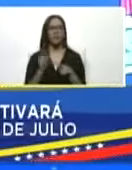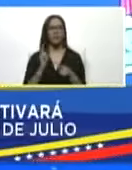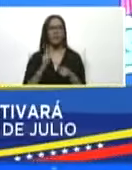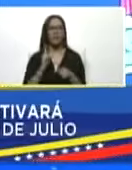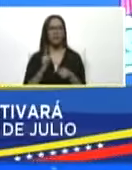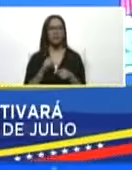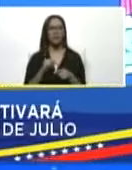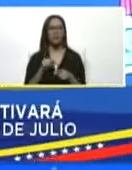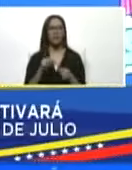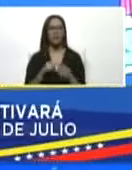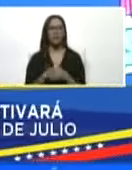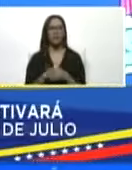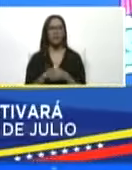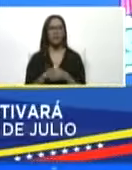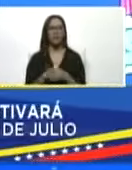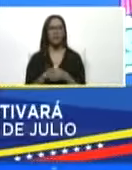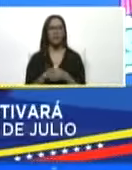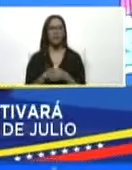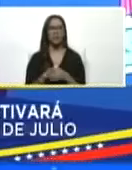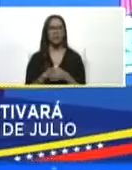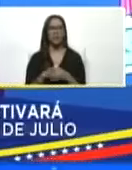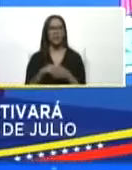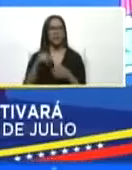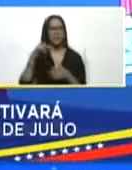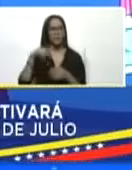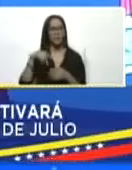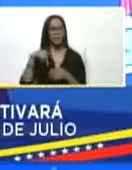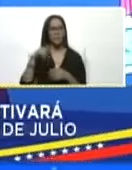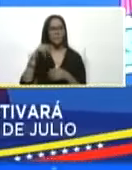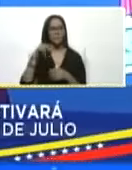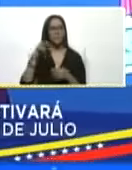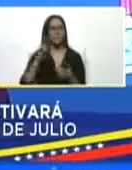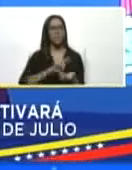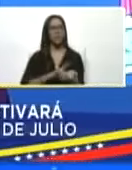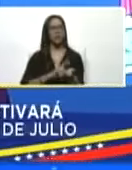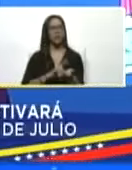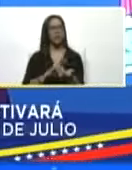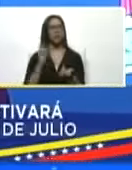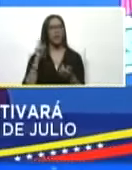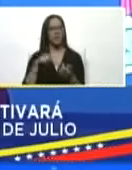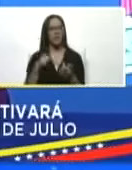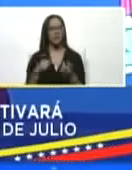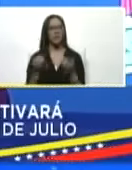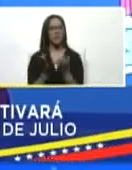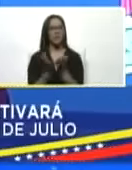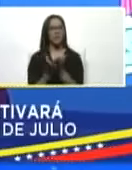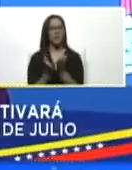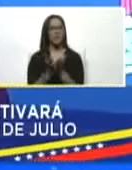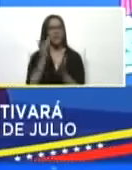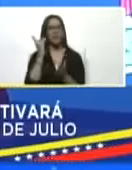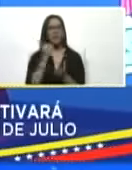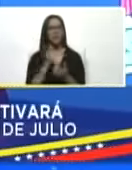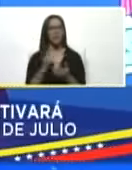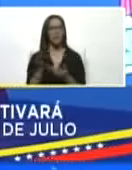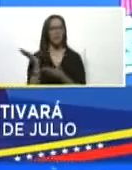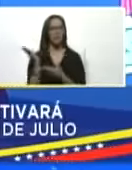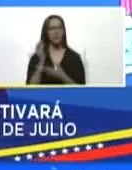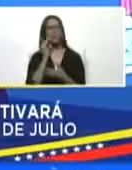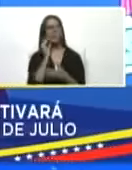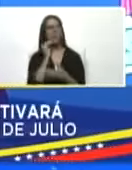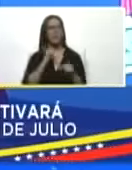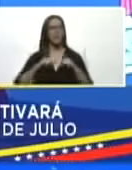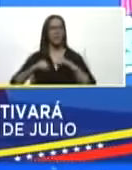Petit, el compañero Víctor Clar, también de la escuela de Darío Viva, experto